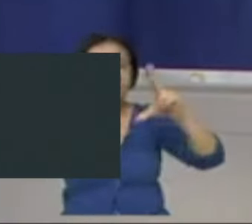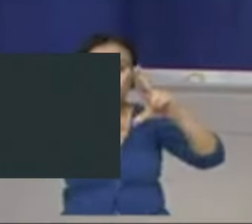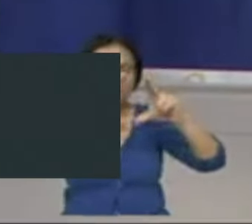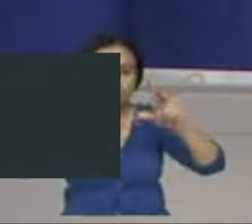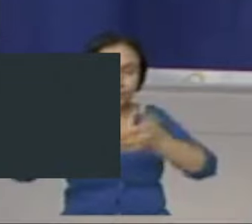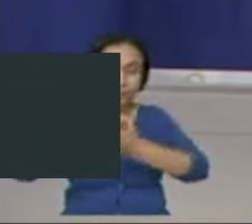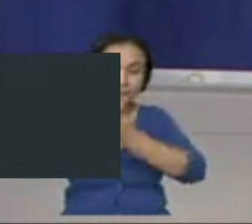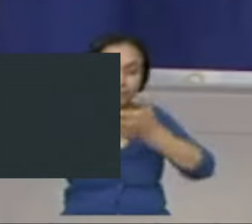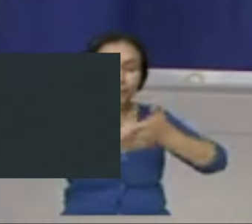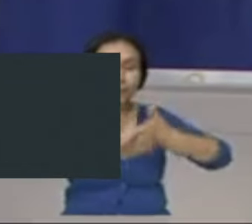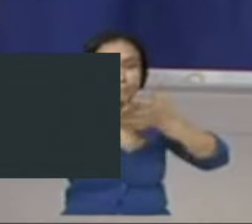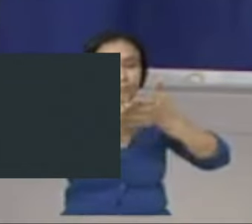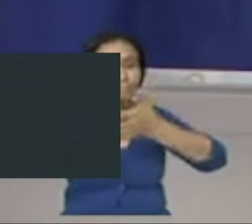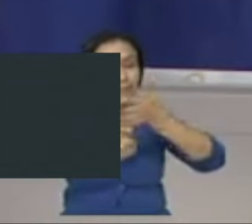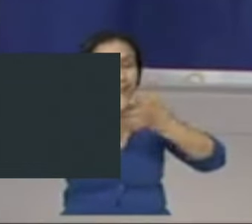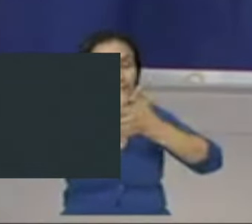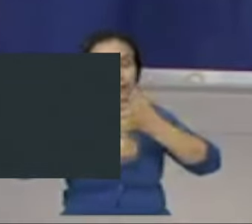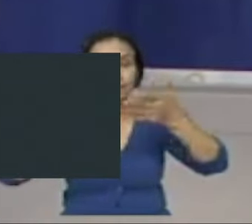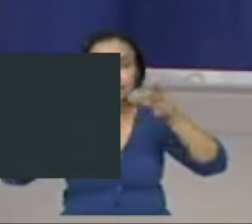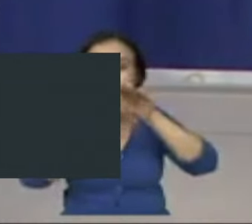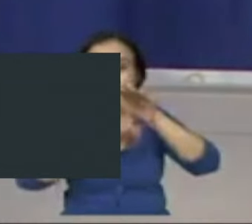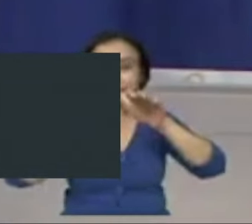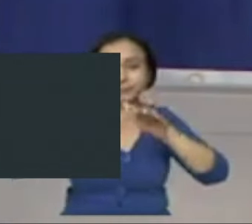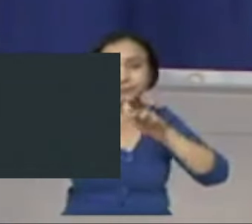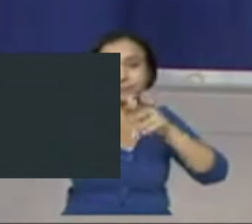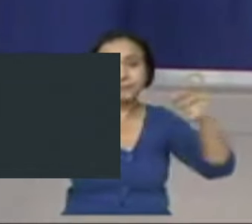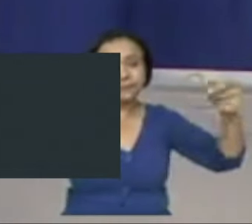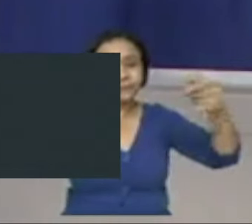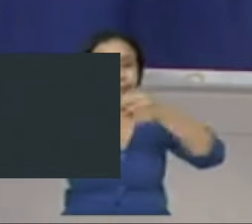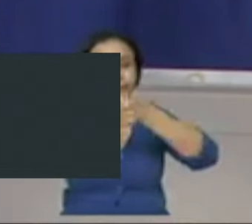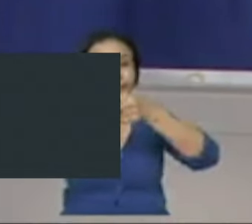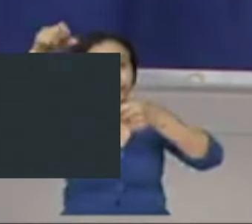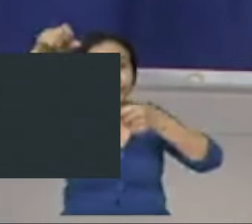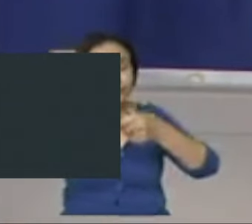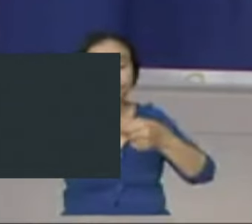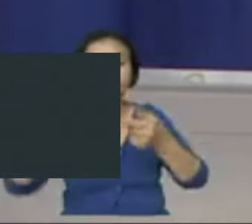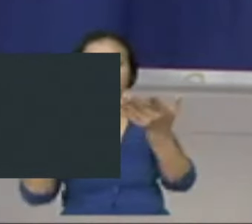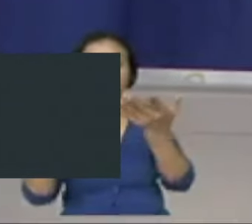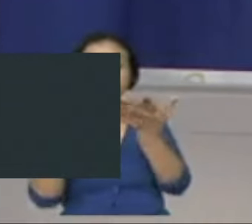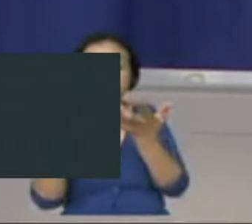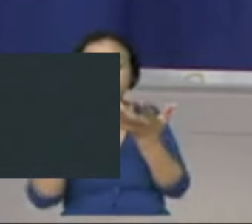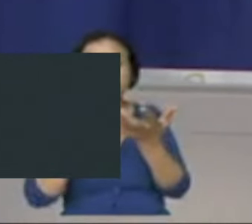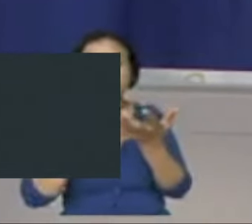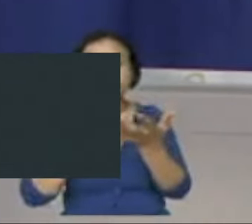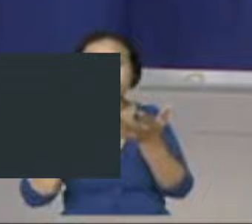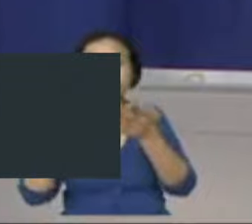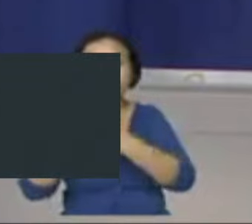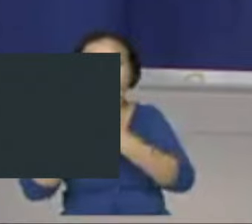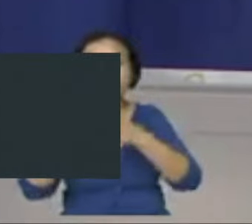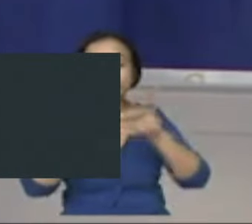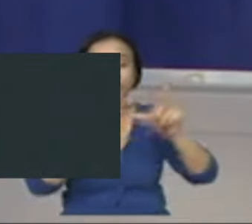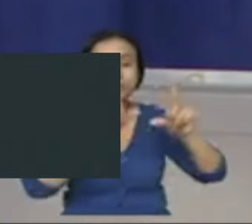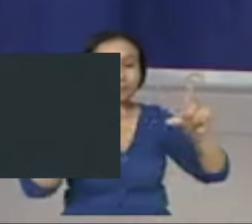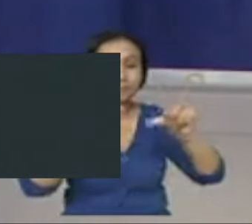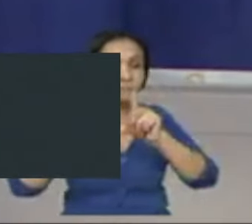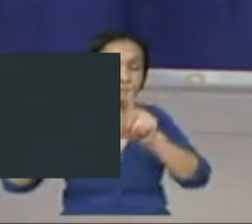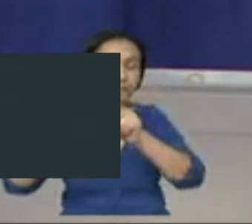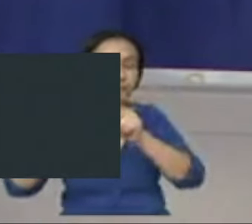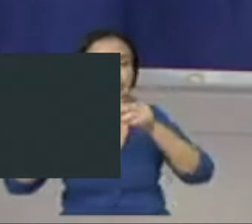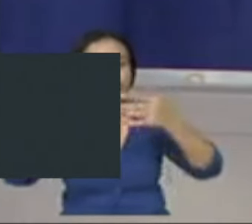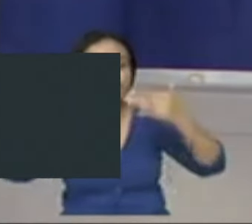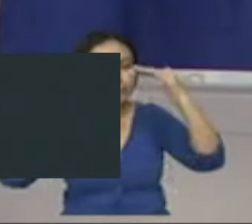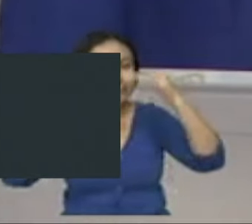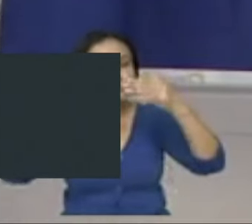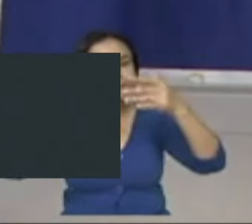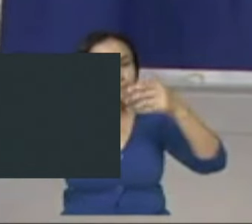permitirá fortalecer la capacidad energética y satisfacer la demanda local, así como mantener la